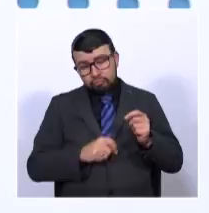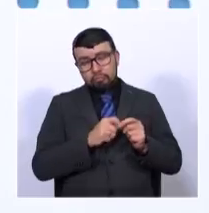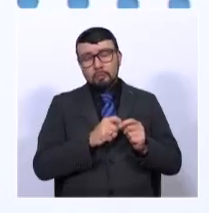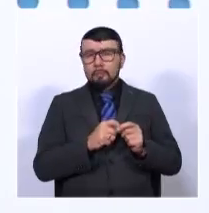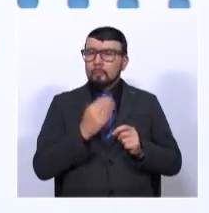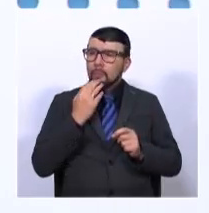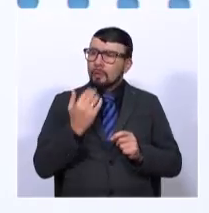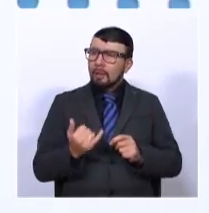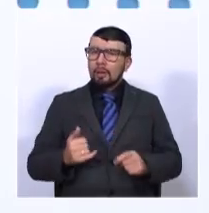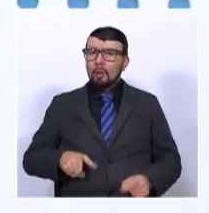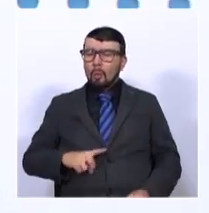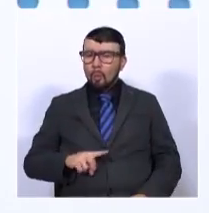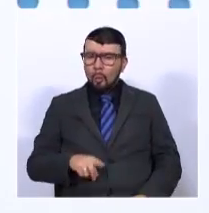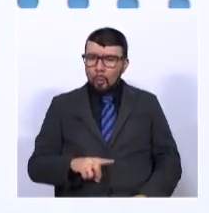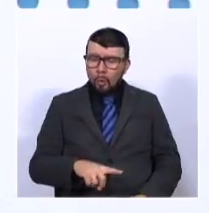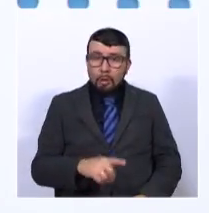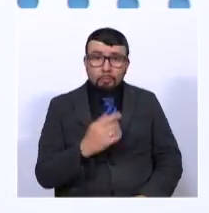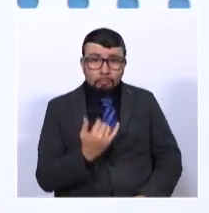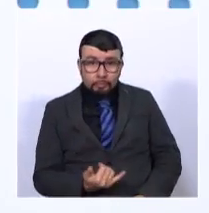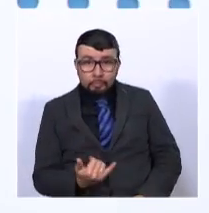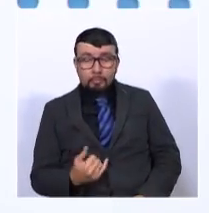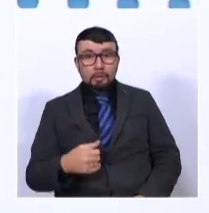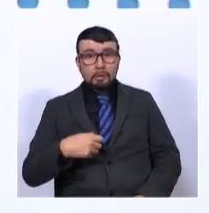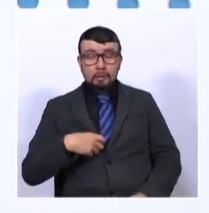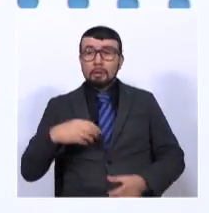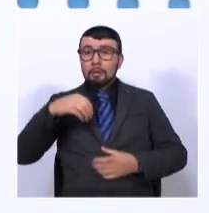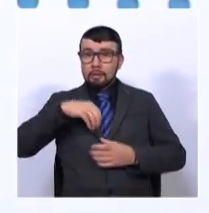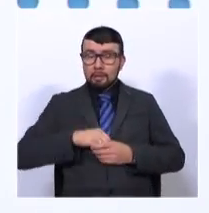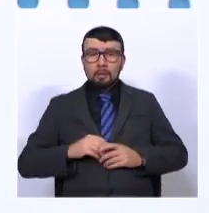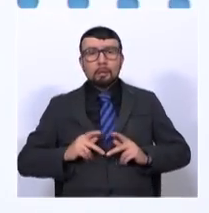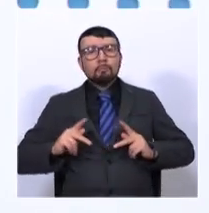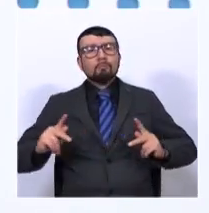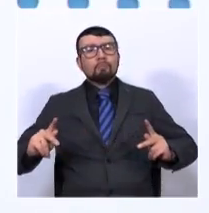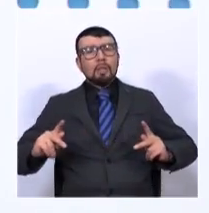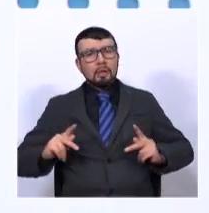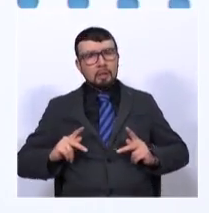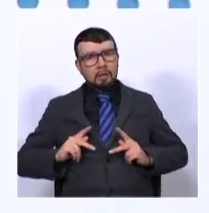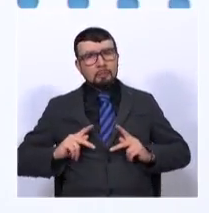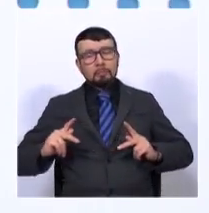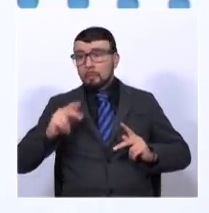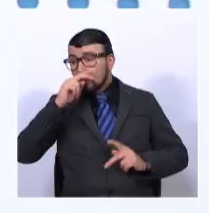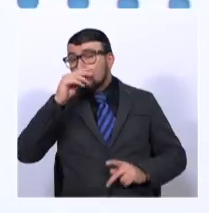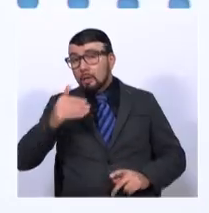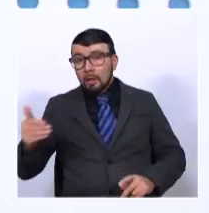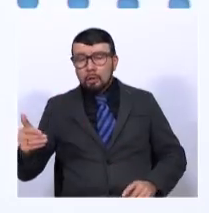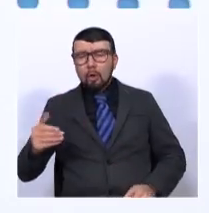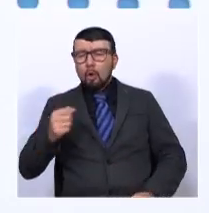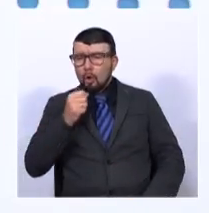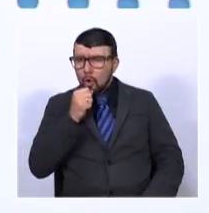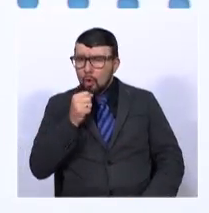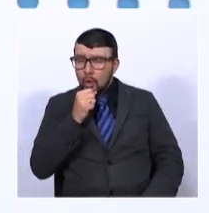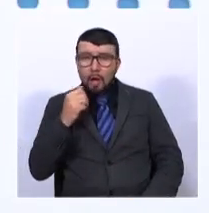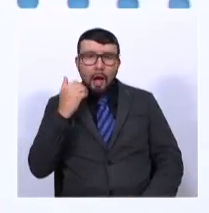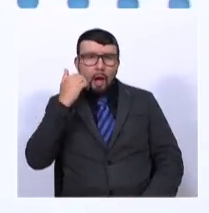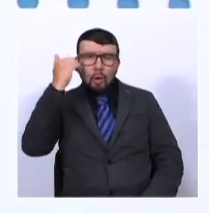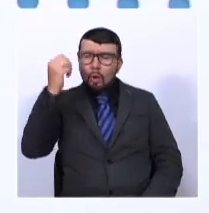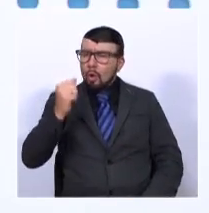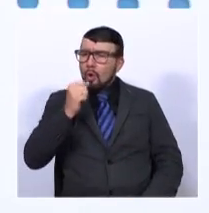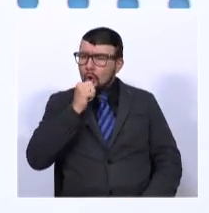las lombrices, los helmintos, tienen un ciclo respiratorio. Entonces, en los niños que tengan tos o en los adultos tos